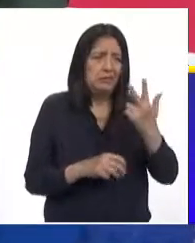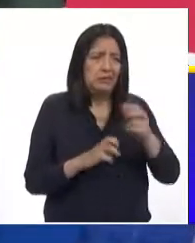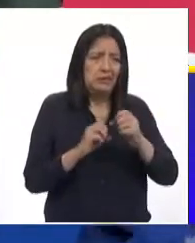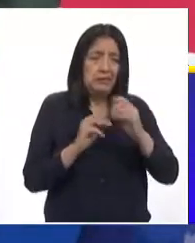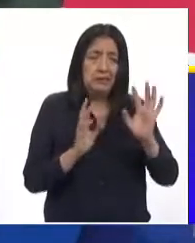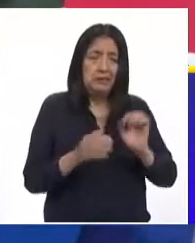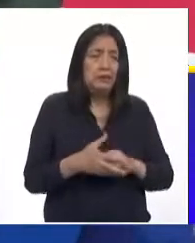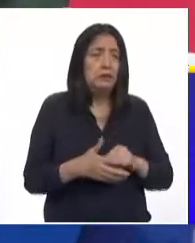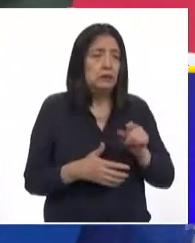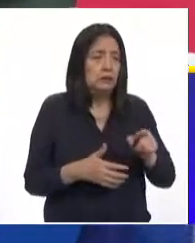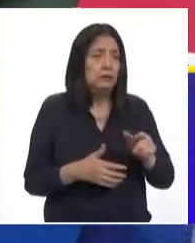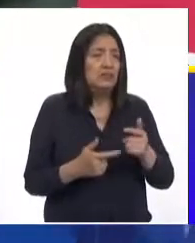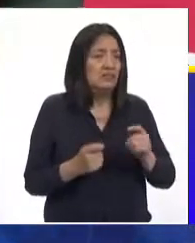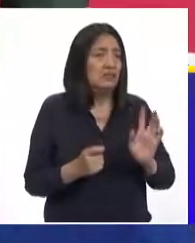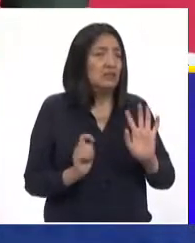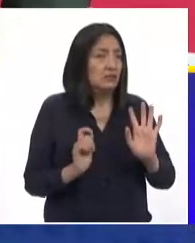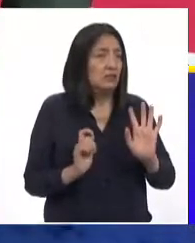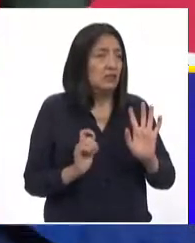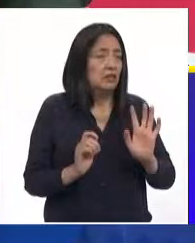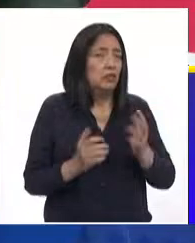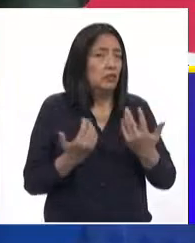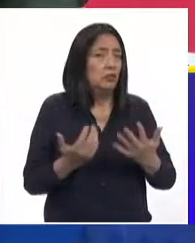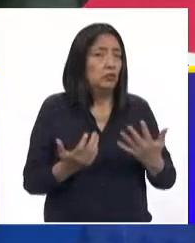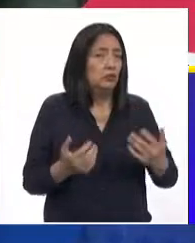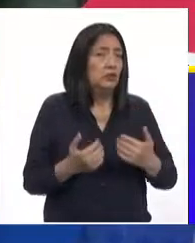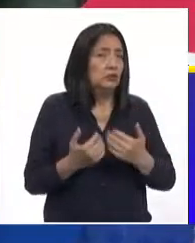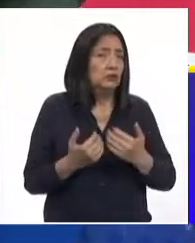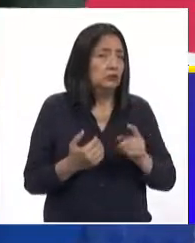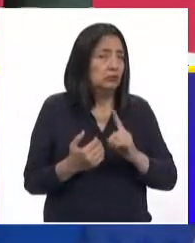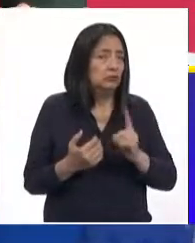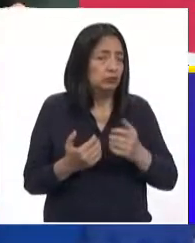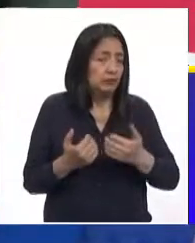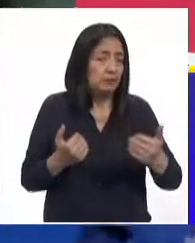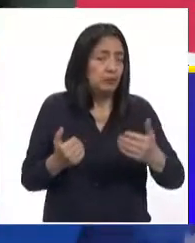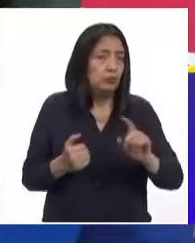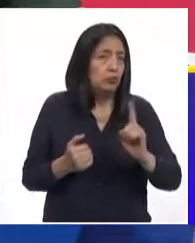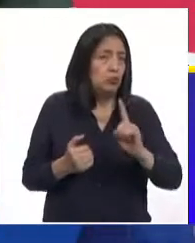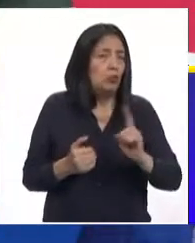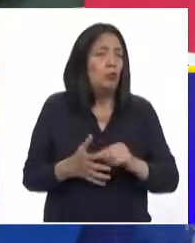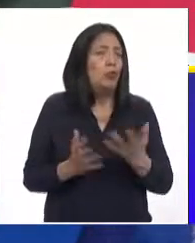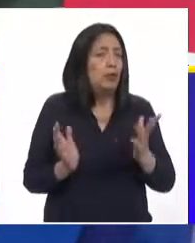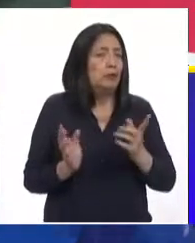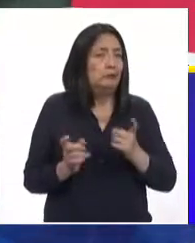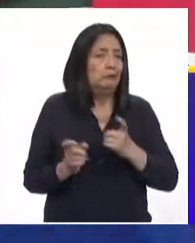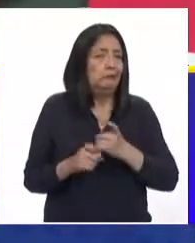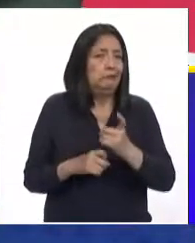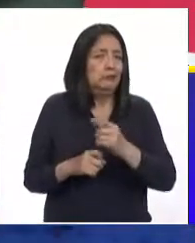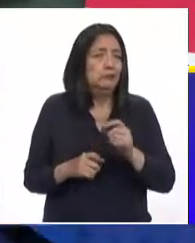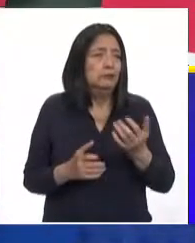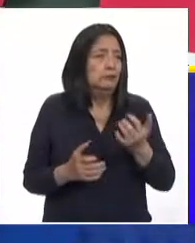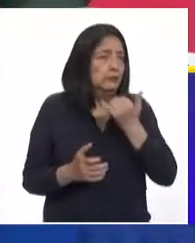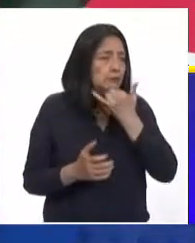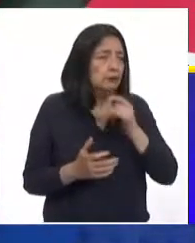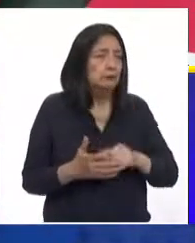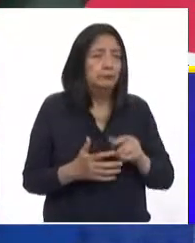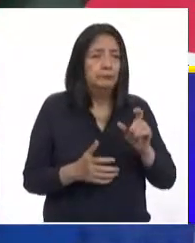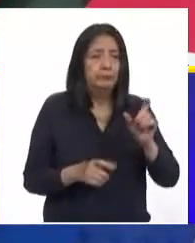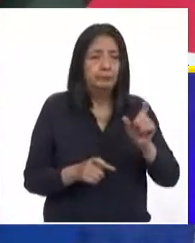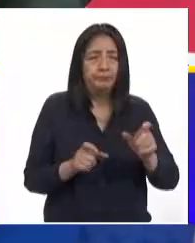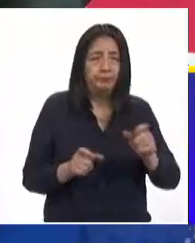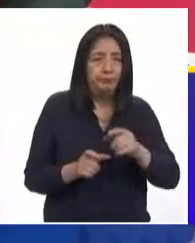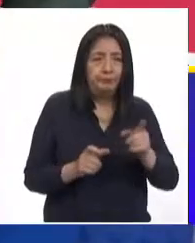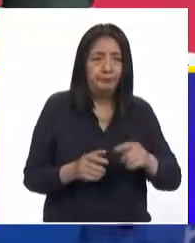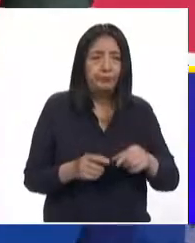3 días, es que se trata de un hecho aislado, que no es un hecho doloso lo que ha ocurrido de parte de manos de